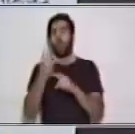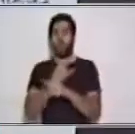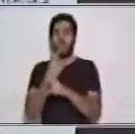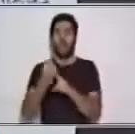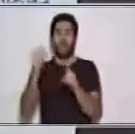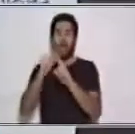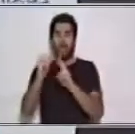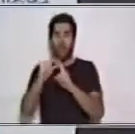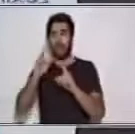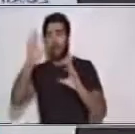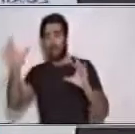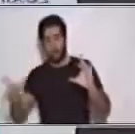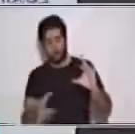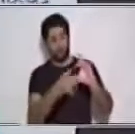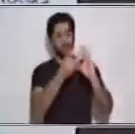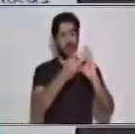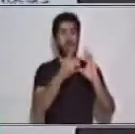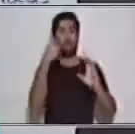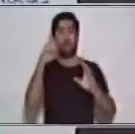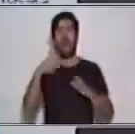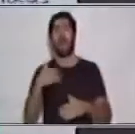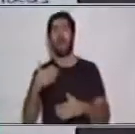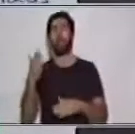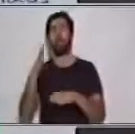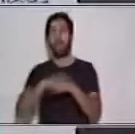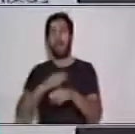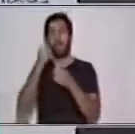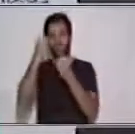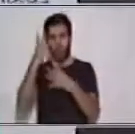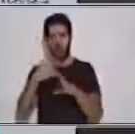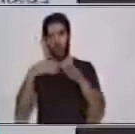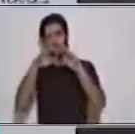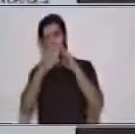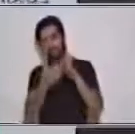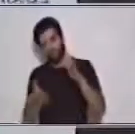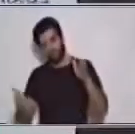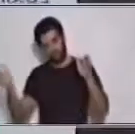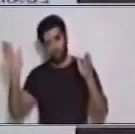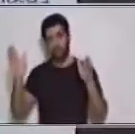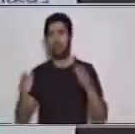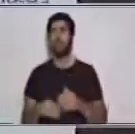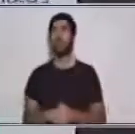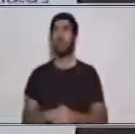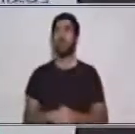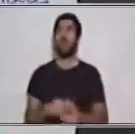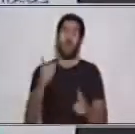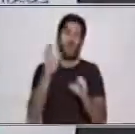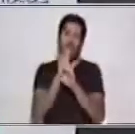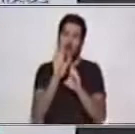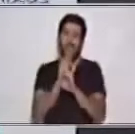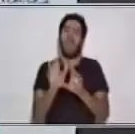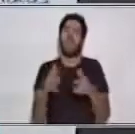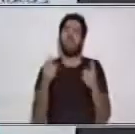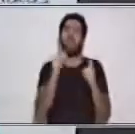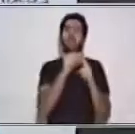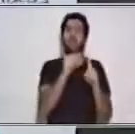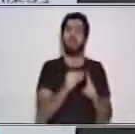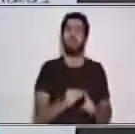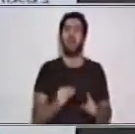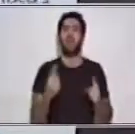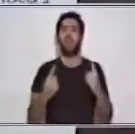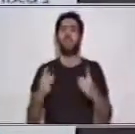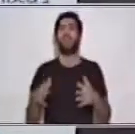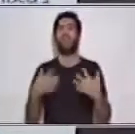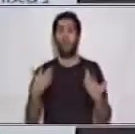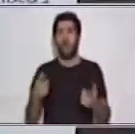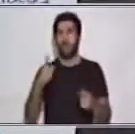más información sobre lo que yo quiero expresar. Entre los ejemplos o las palabras que encontramos para